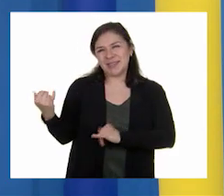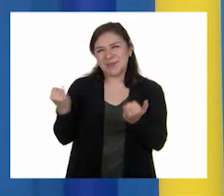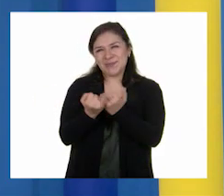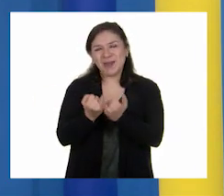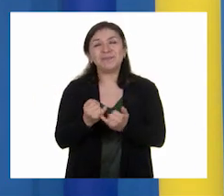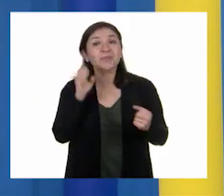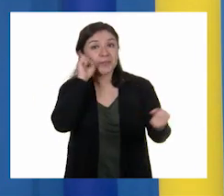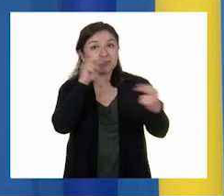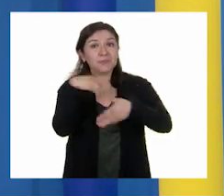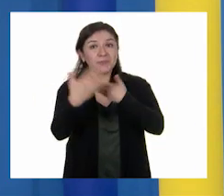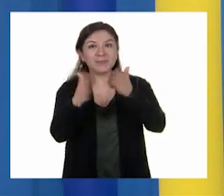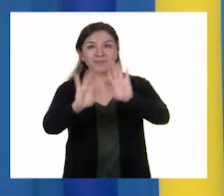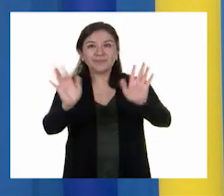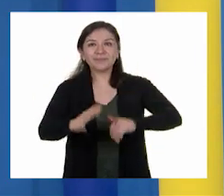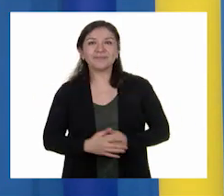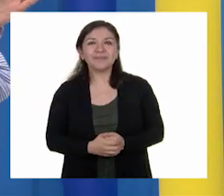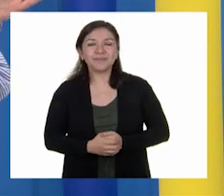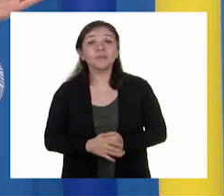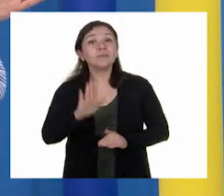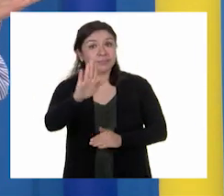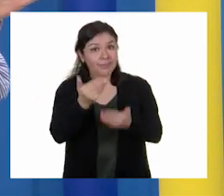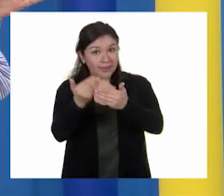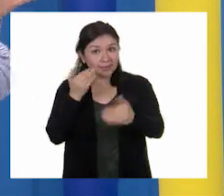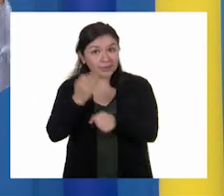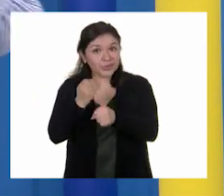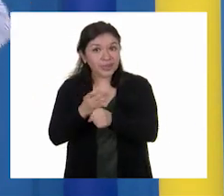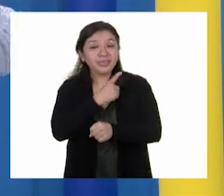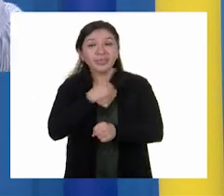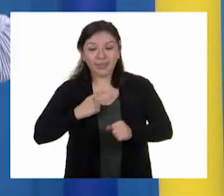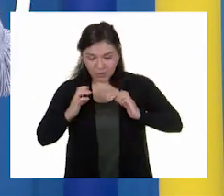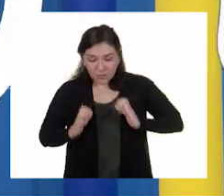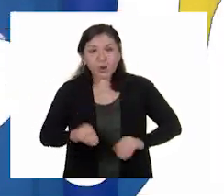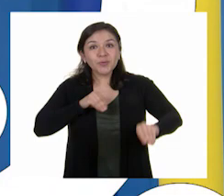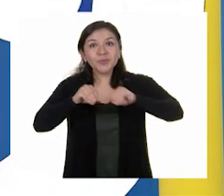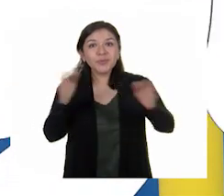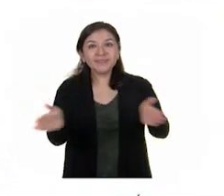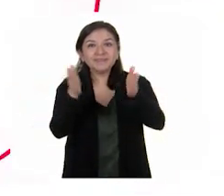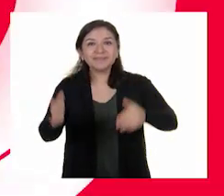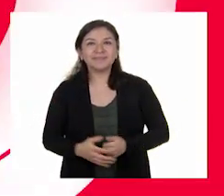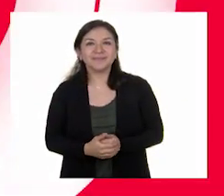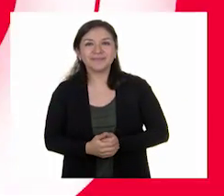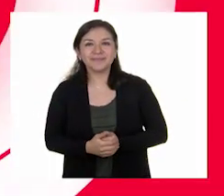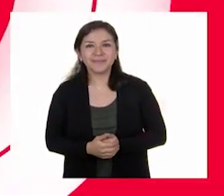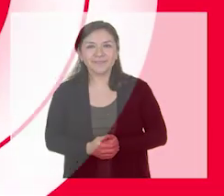Nos vemos hasta la próxima. Pero antes, a movernos un poco.